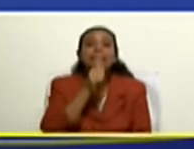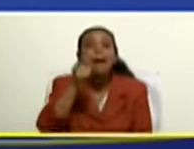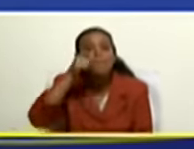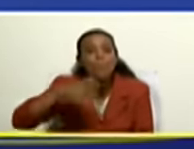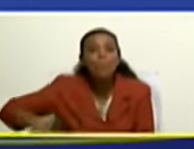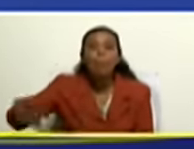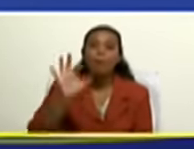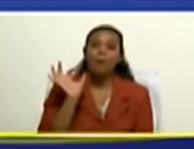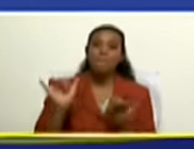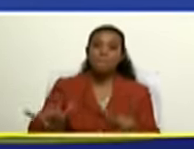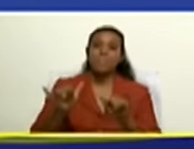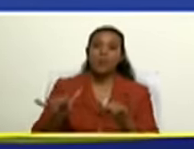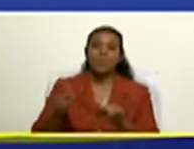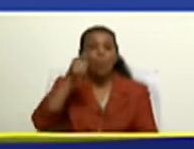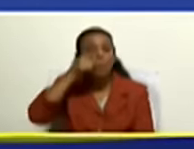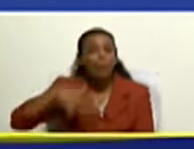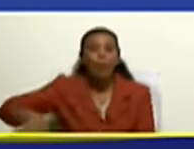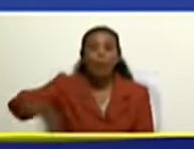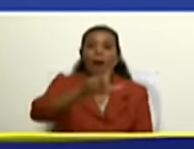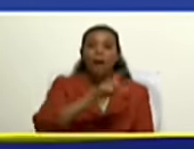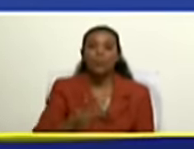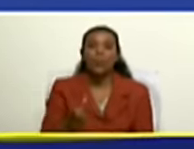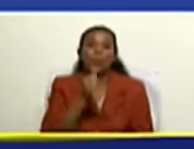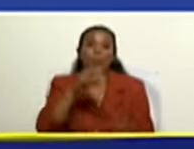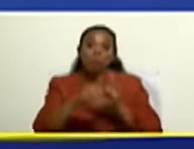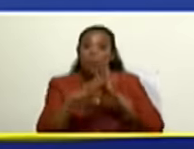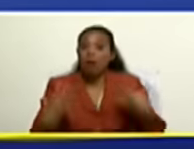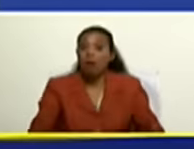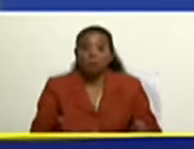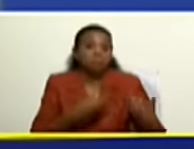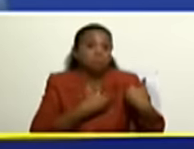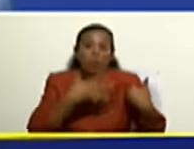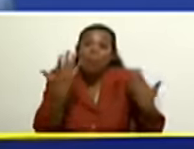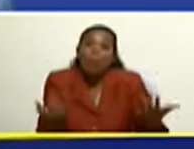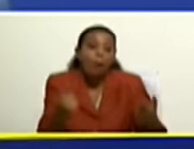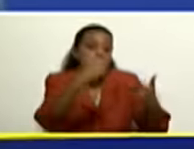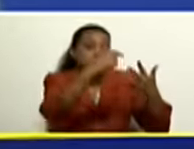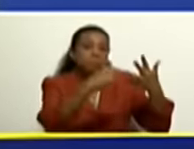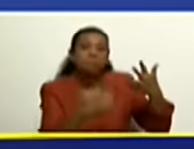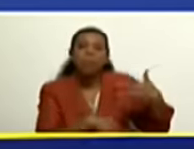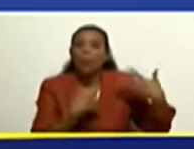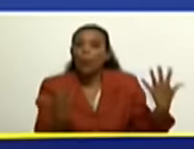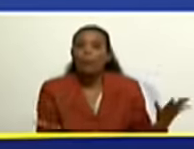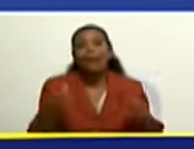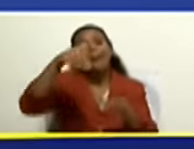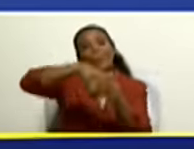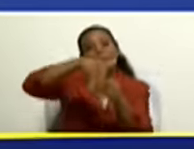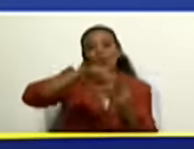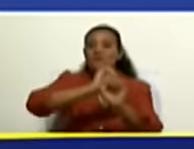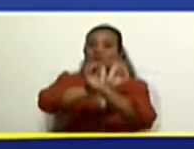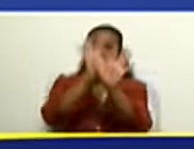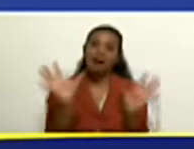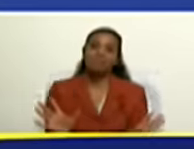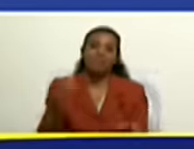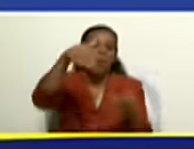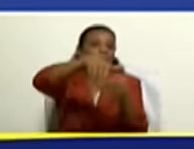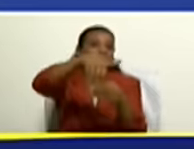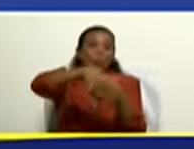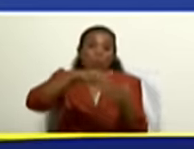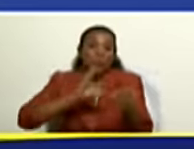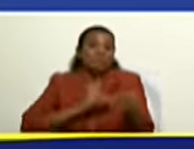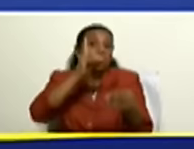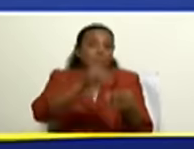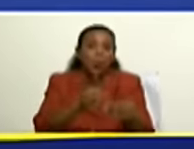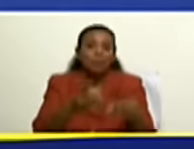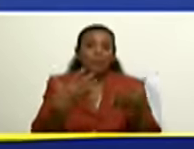el pueblo de Venezuela. Y la ejerce de varias maneras, una de ellas, el voto. Es decir, que